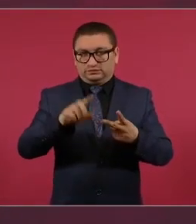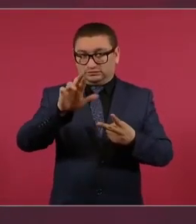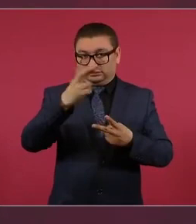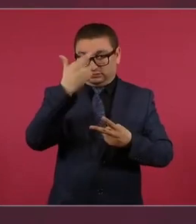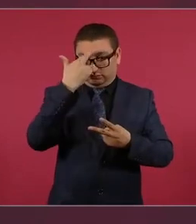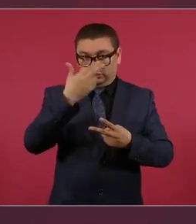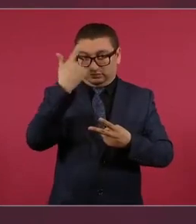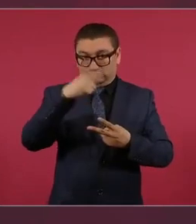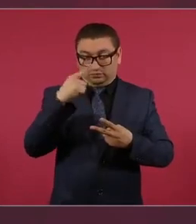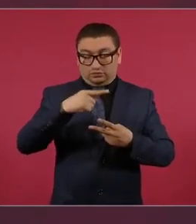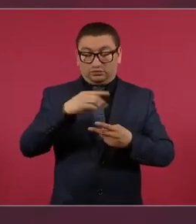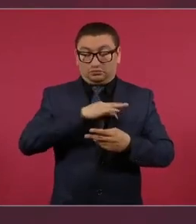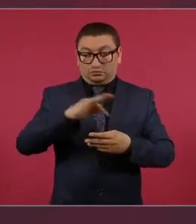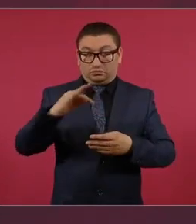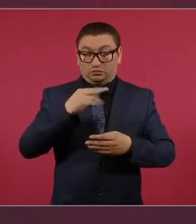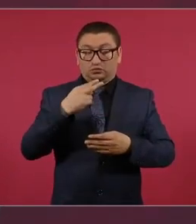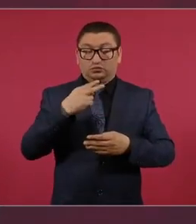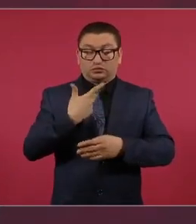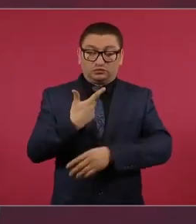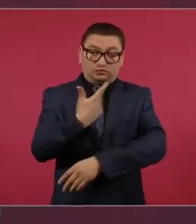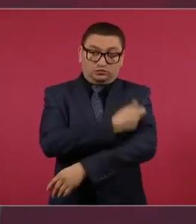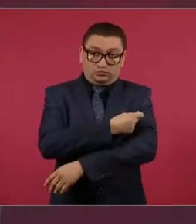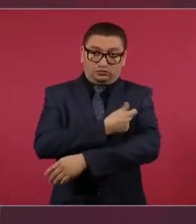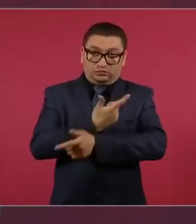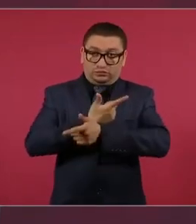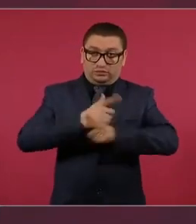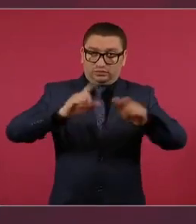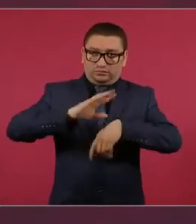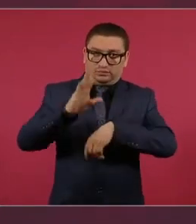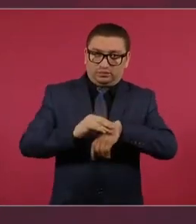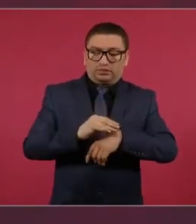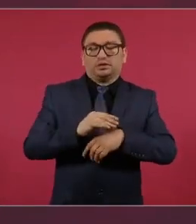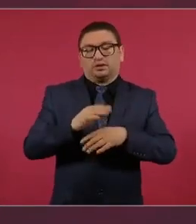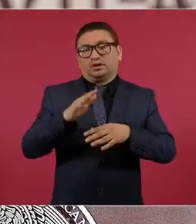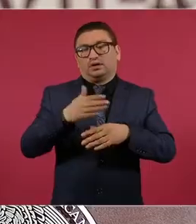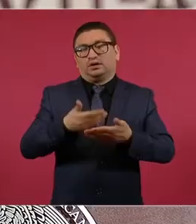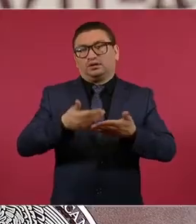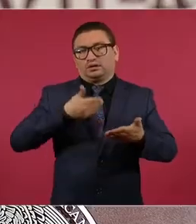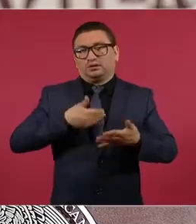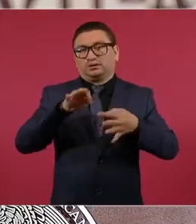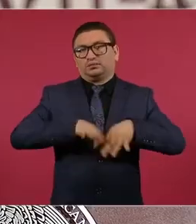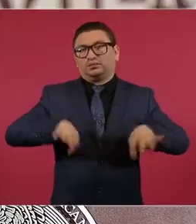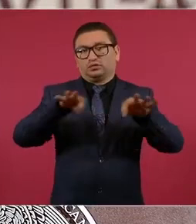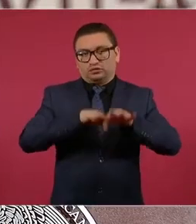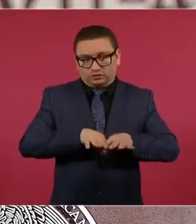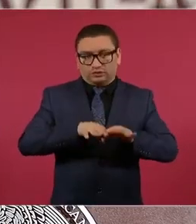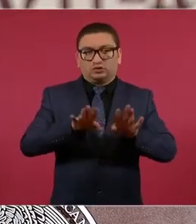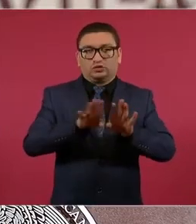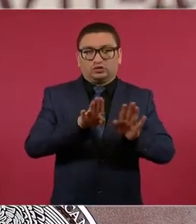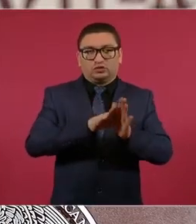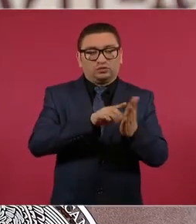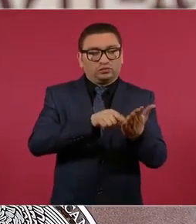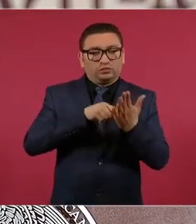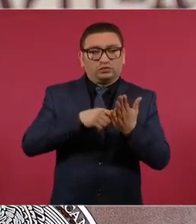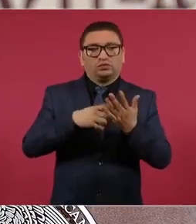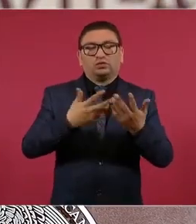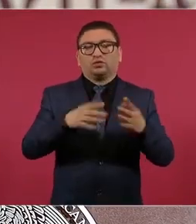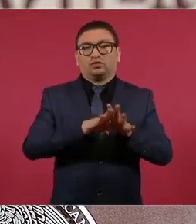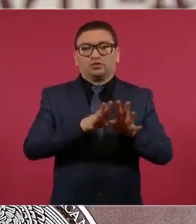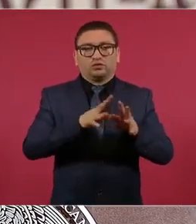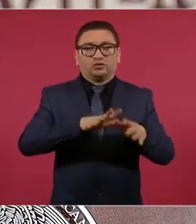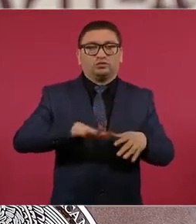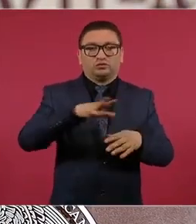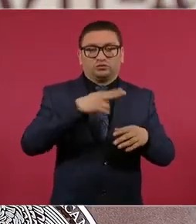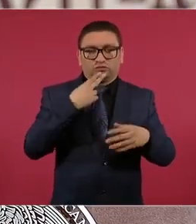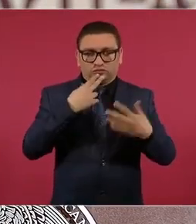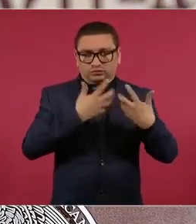eh poder liberar una vacuna y poder dar el permiso es importante tanto todo el componente de acreditación de la planta este y se